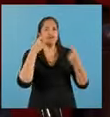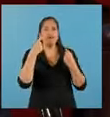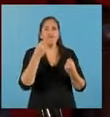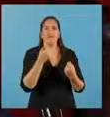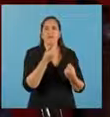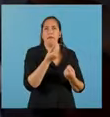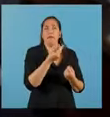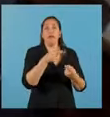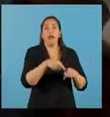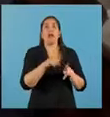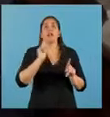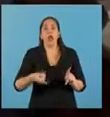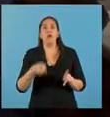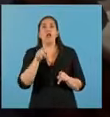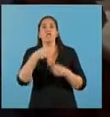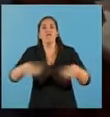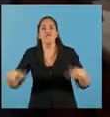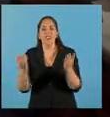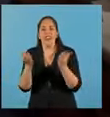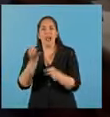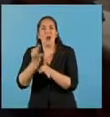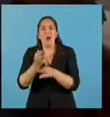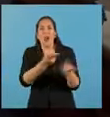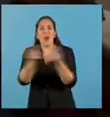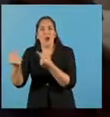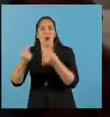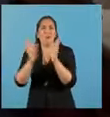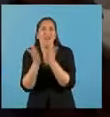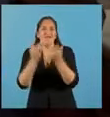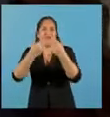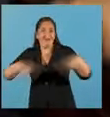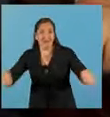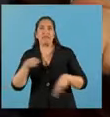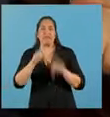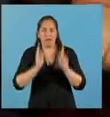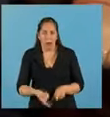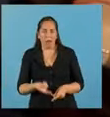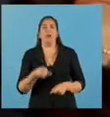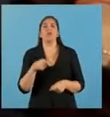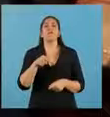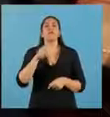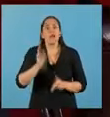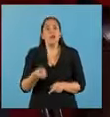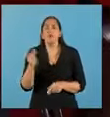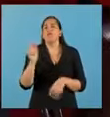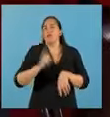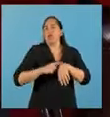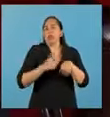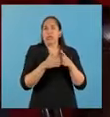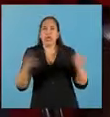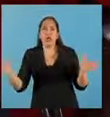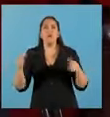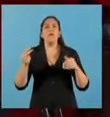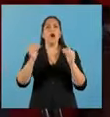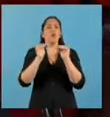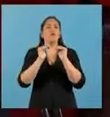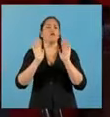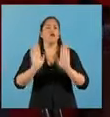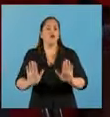clases. Renovamos el programa Ahora 12. Dispusimos el congelamiento temporario de